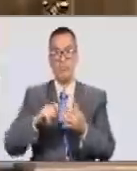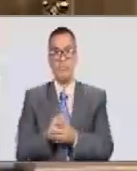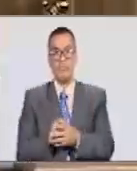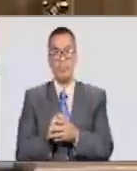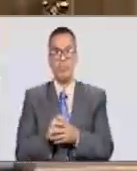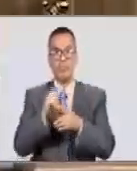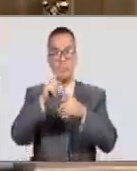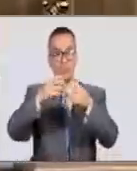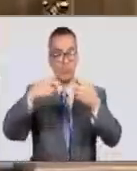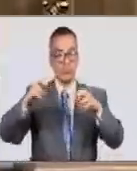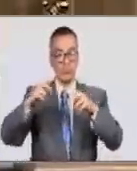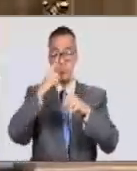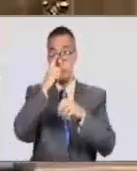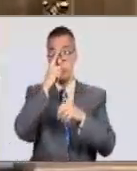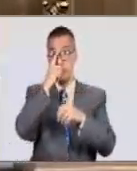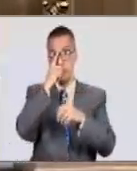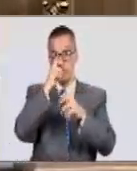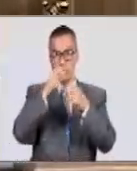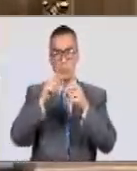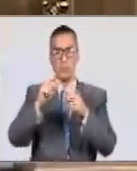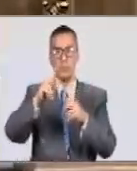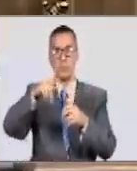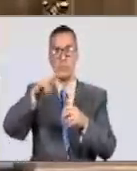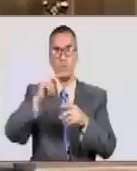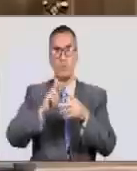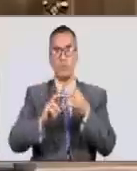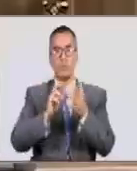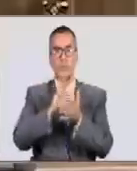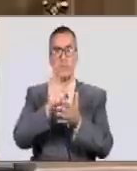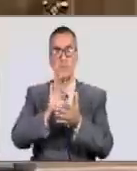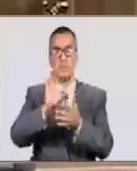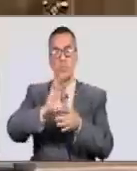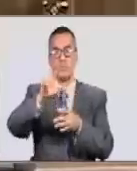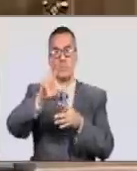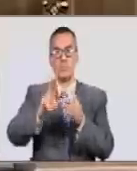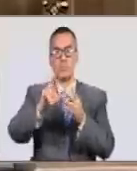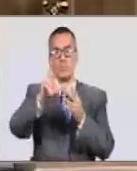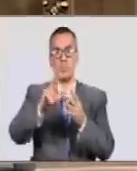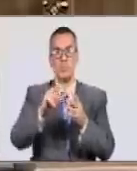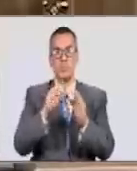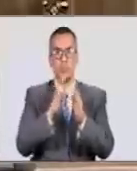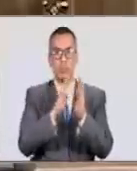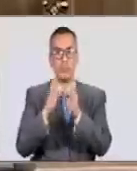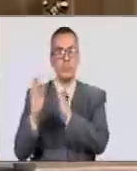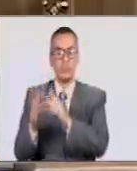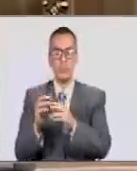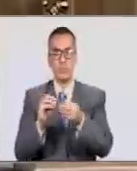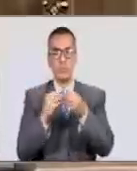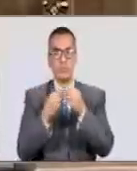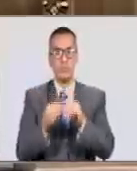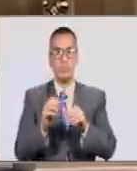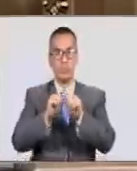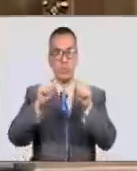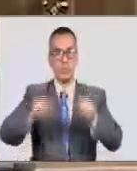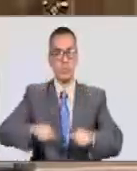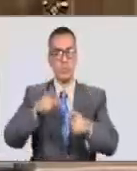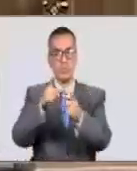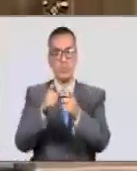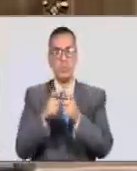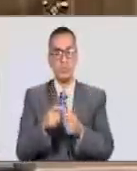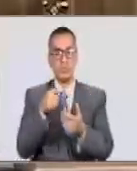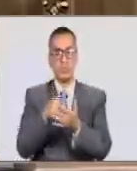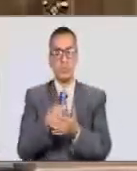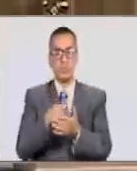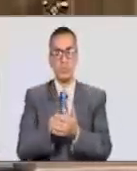los siguientes términos. Acápite, capítulo tercero, medidas para coordinar y armonizar el sistema tributario. Esto